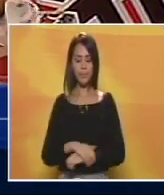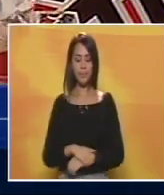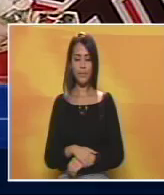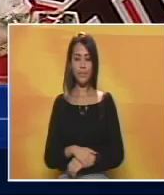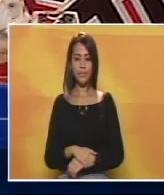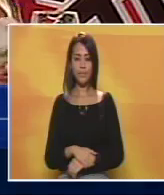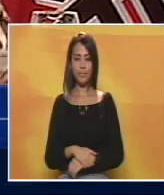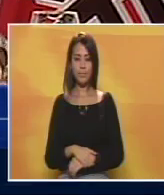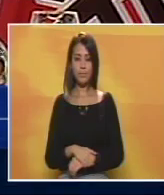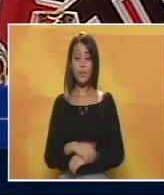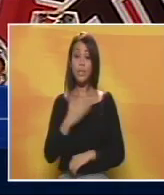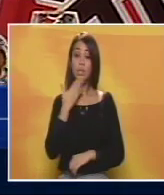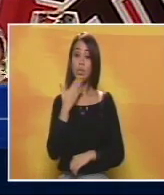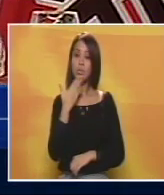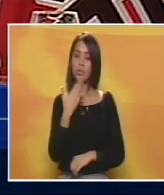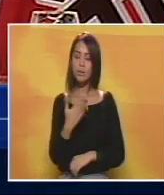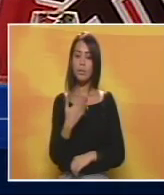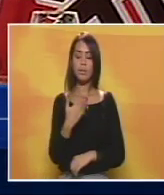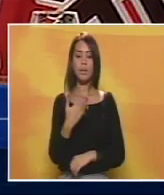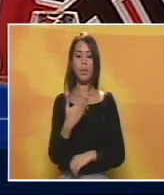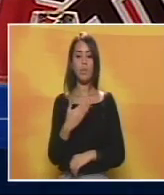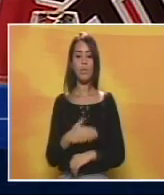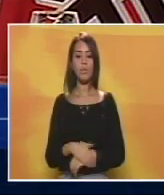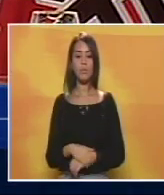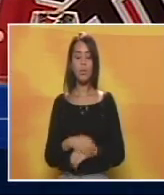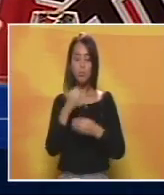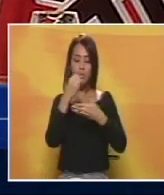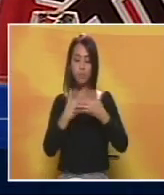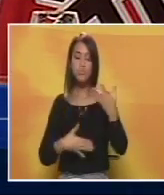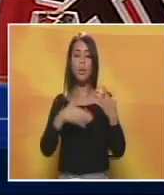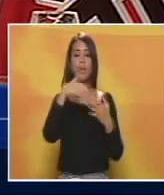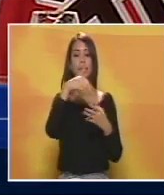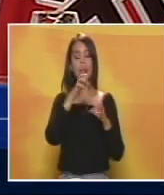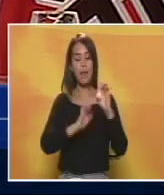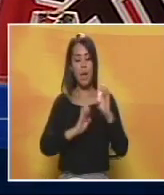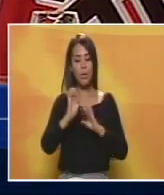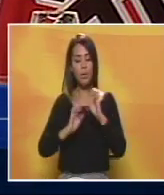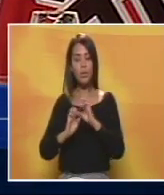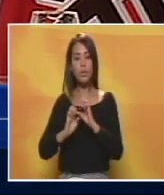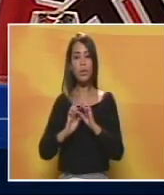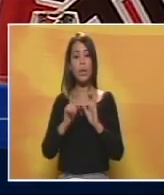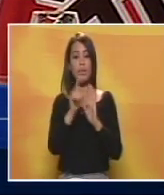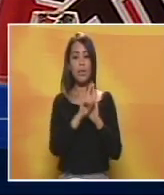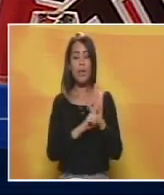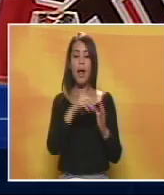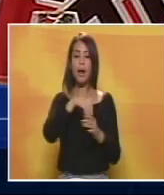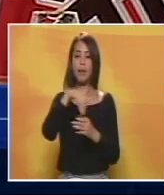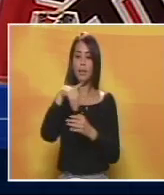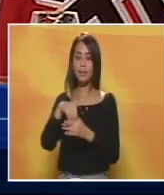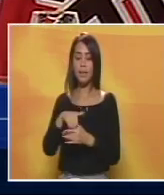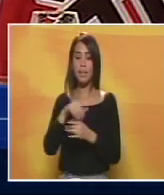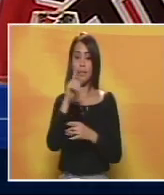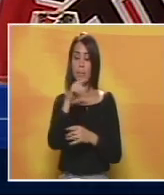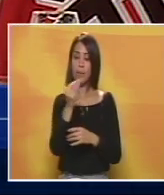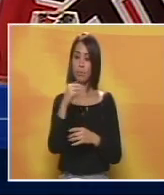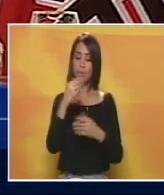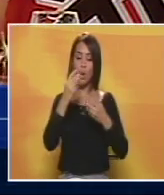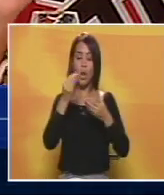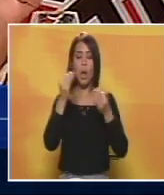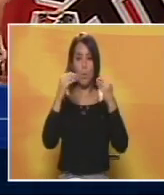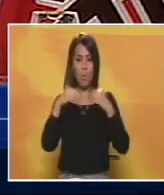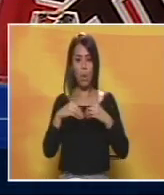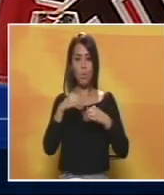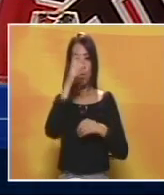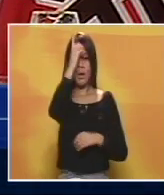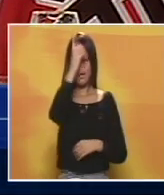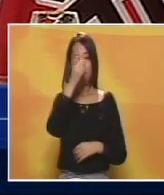lo solicitado en ampliación de las auditorías, de las garantías incluidas en los acuerdos tanto de